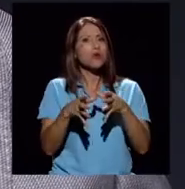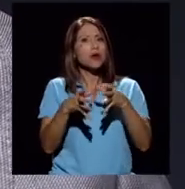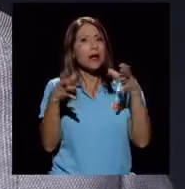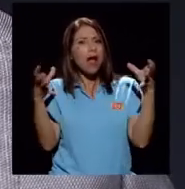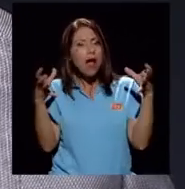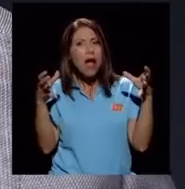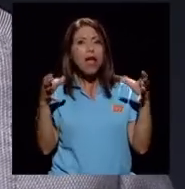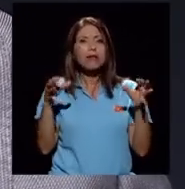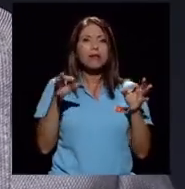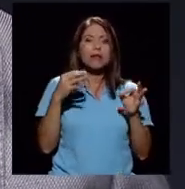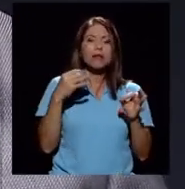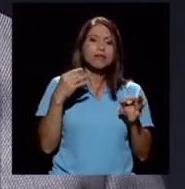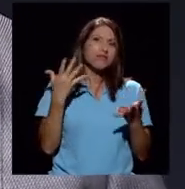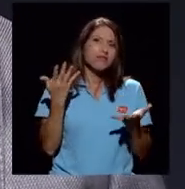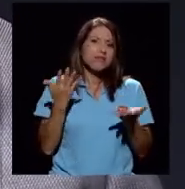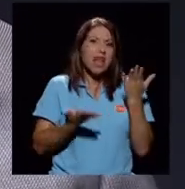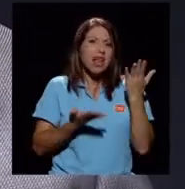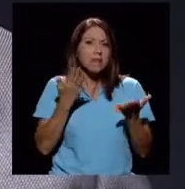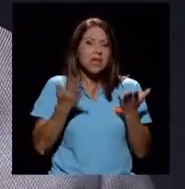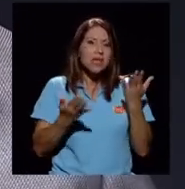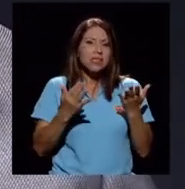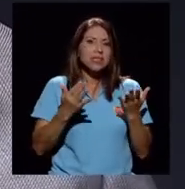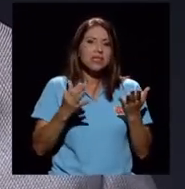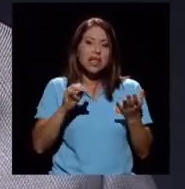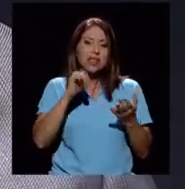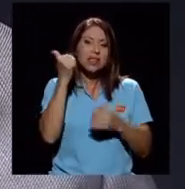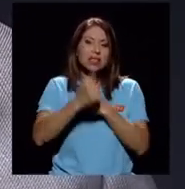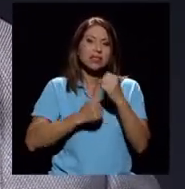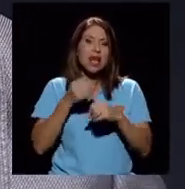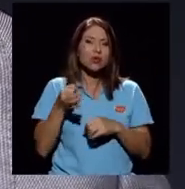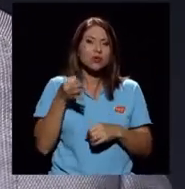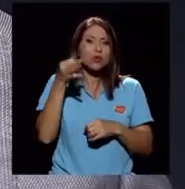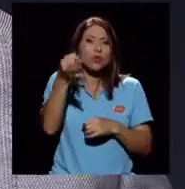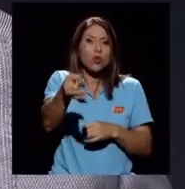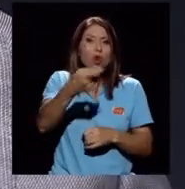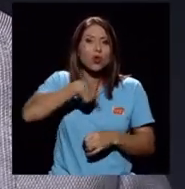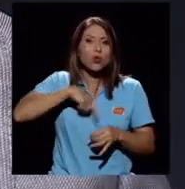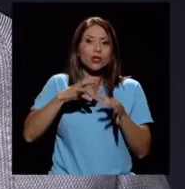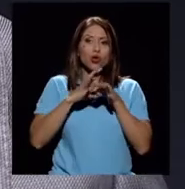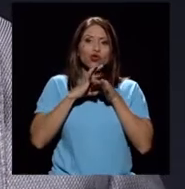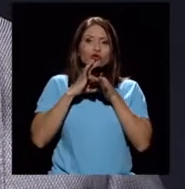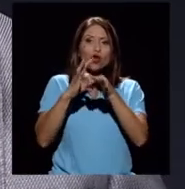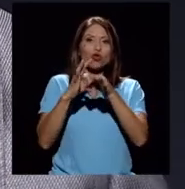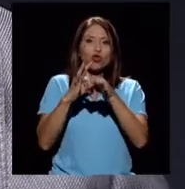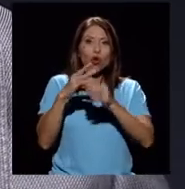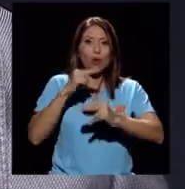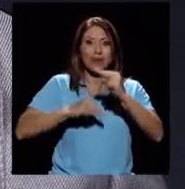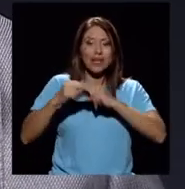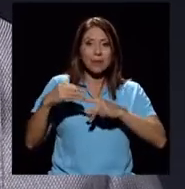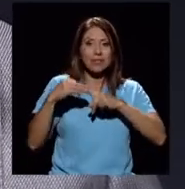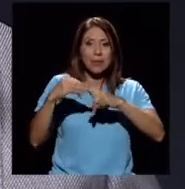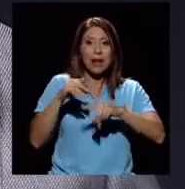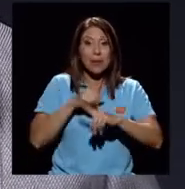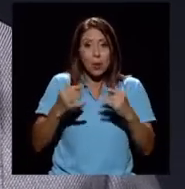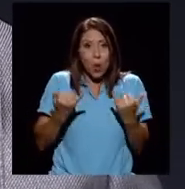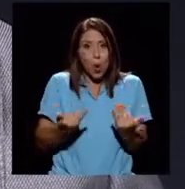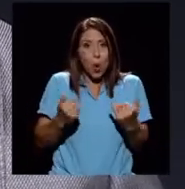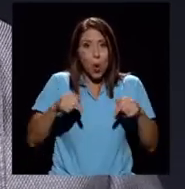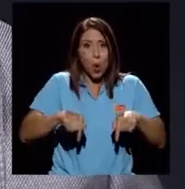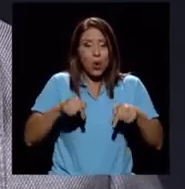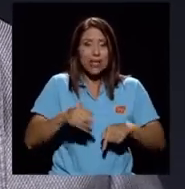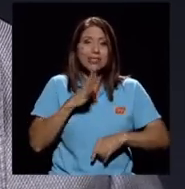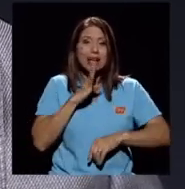seguir siendo durante tal vez la próxima década nuestro desde comercial principal hoy están hablando de renegociar